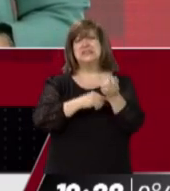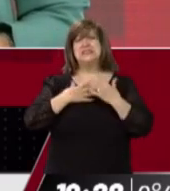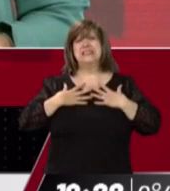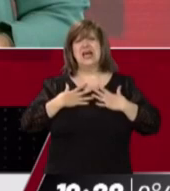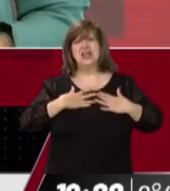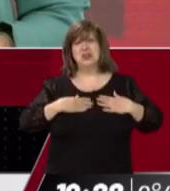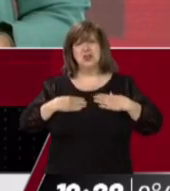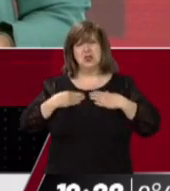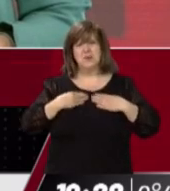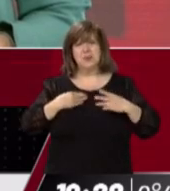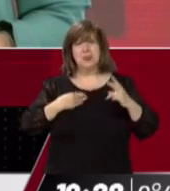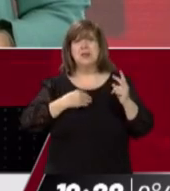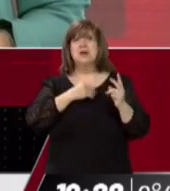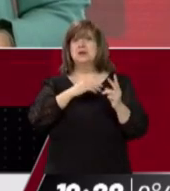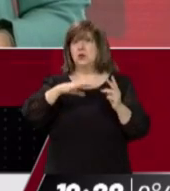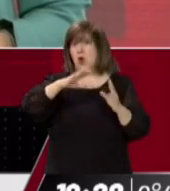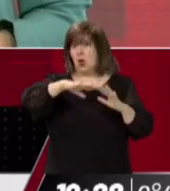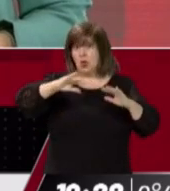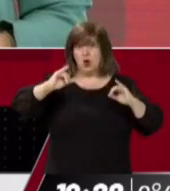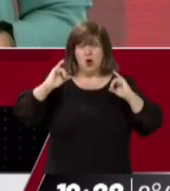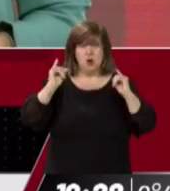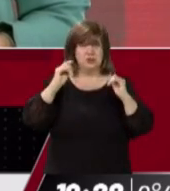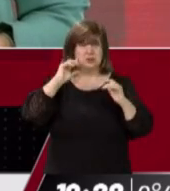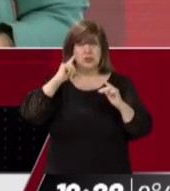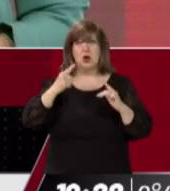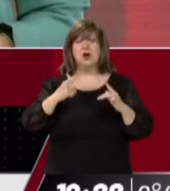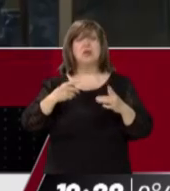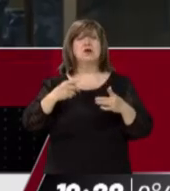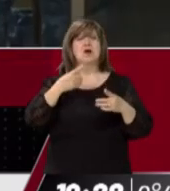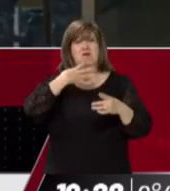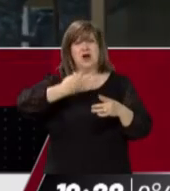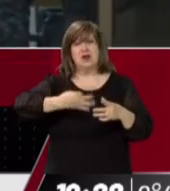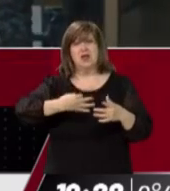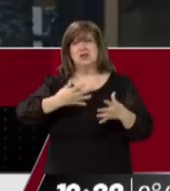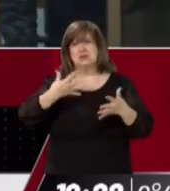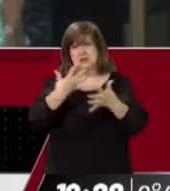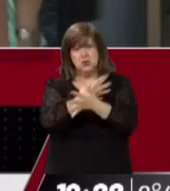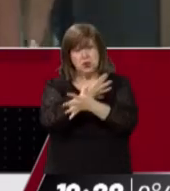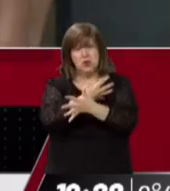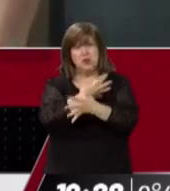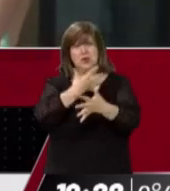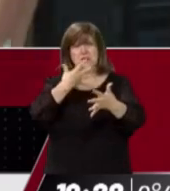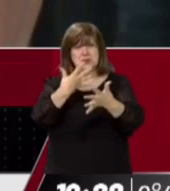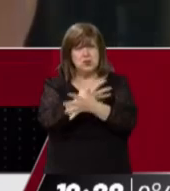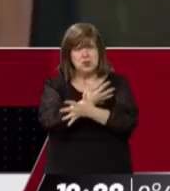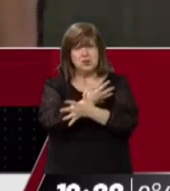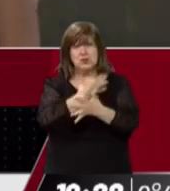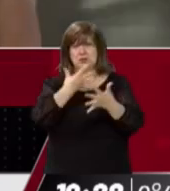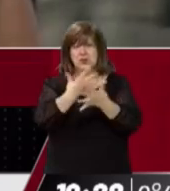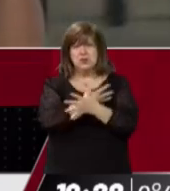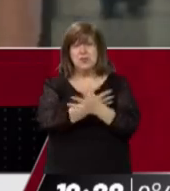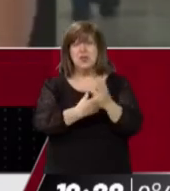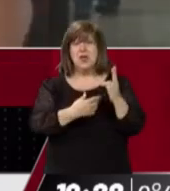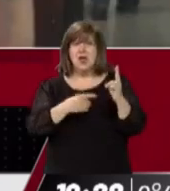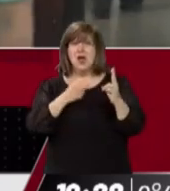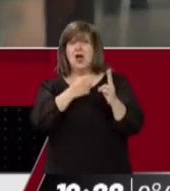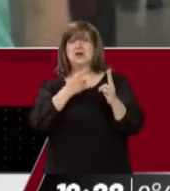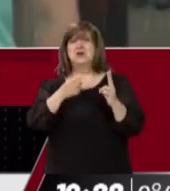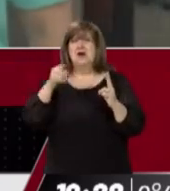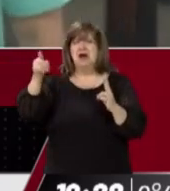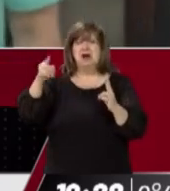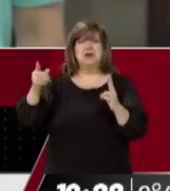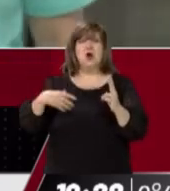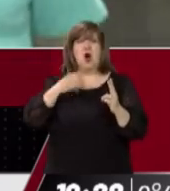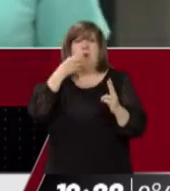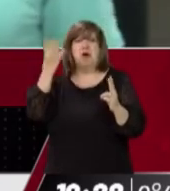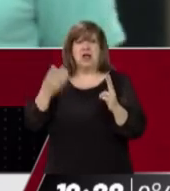los chicos quedaron muy mal y esto es lo que no se entiende hasta el día de hoy estos chicos fueron ultrajados como se les